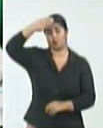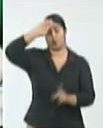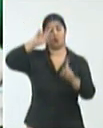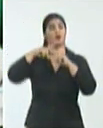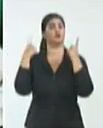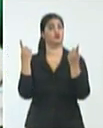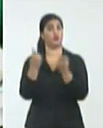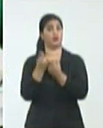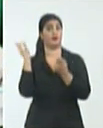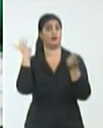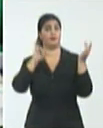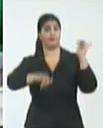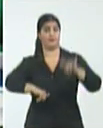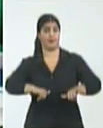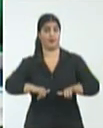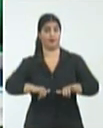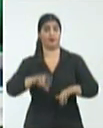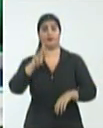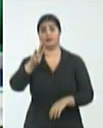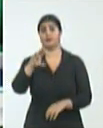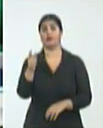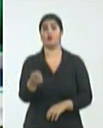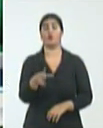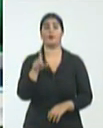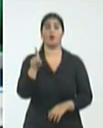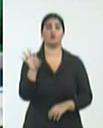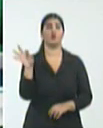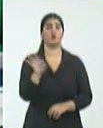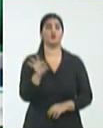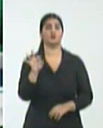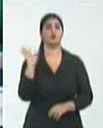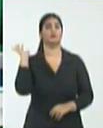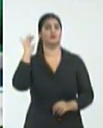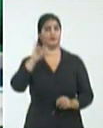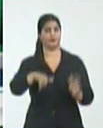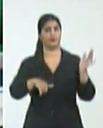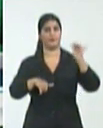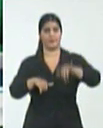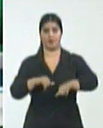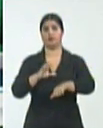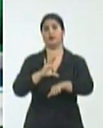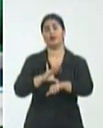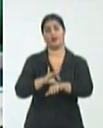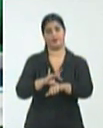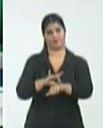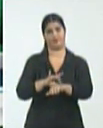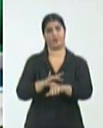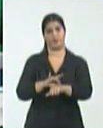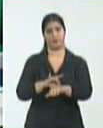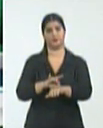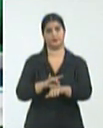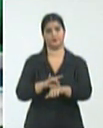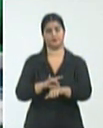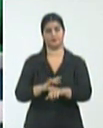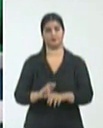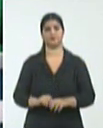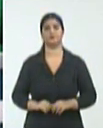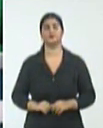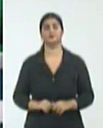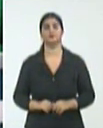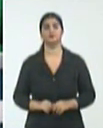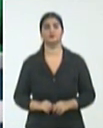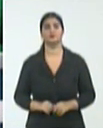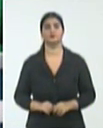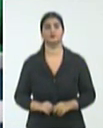el 3,1% de todos los diagnosticados han sido casos importados al territorio. Y